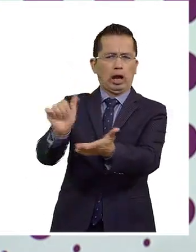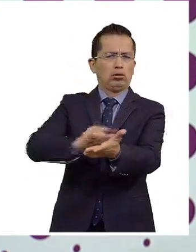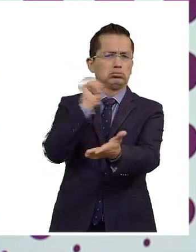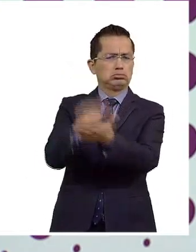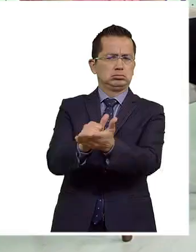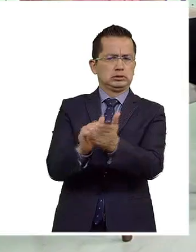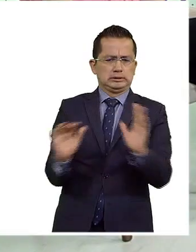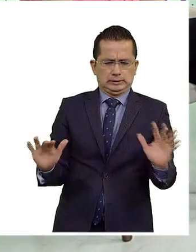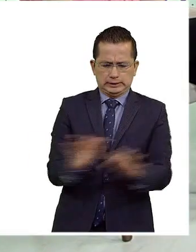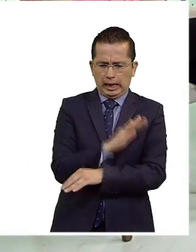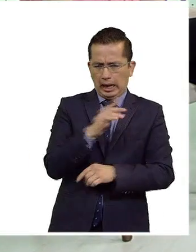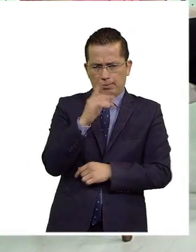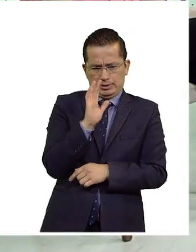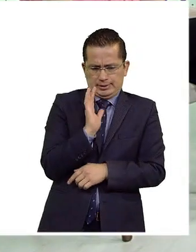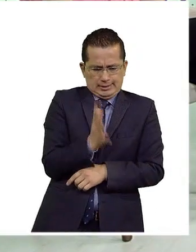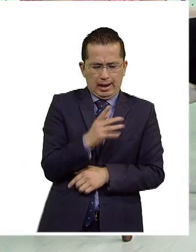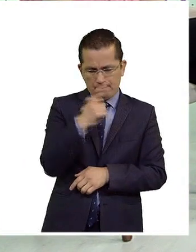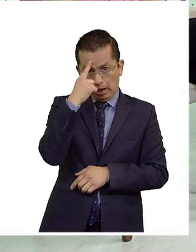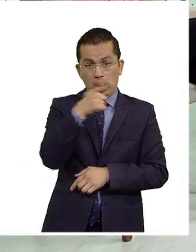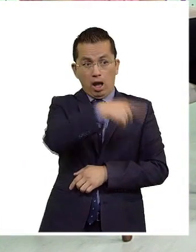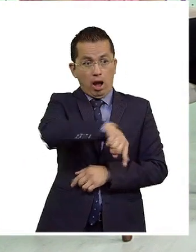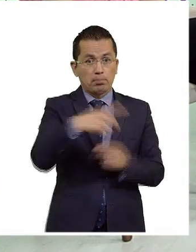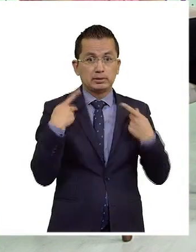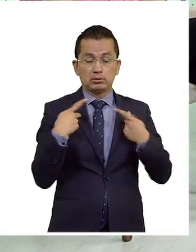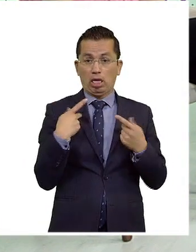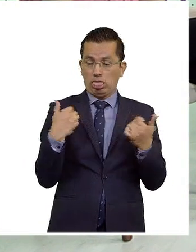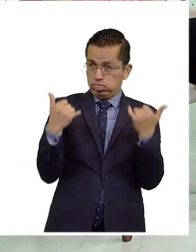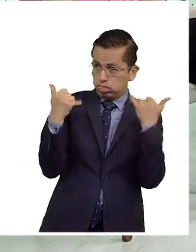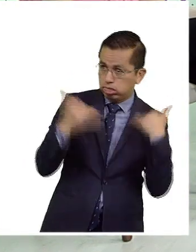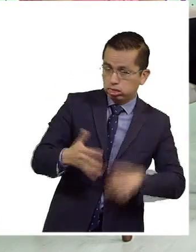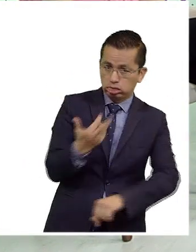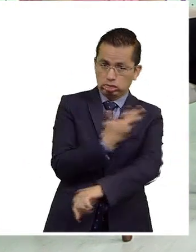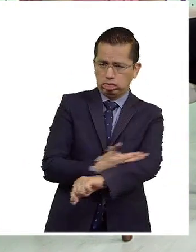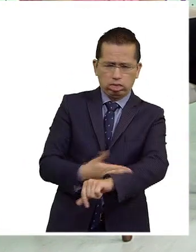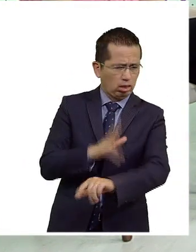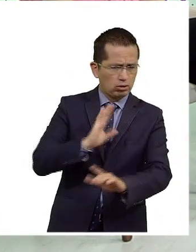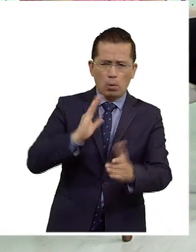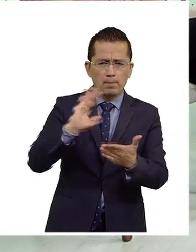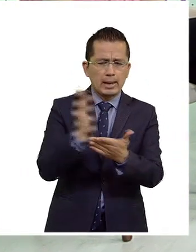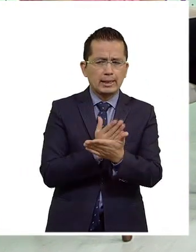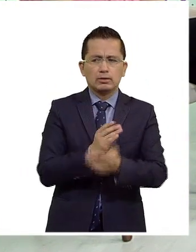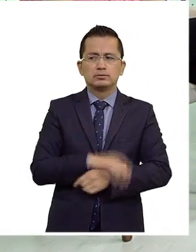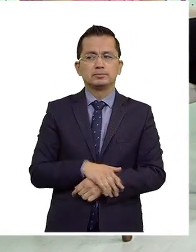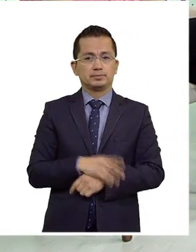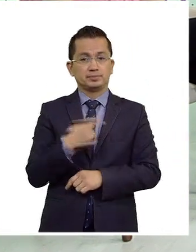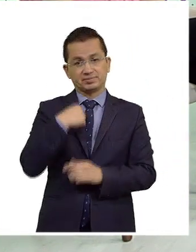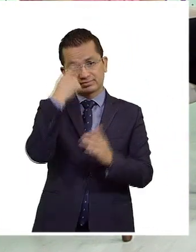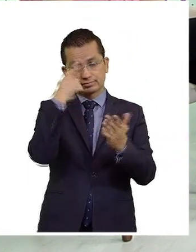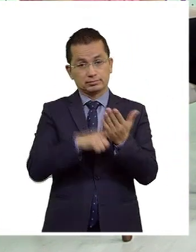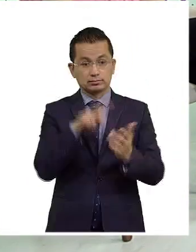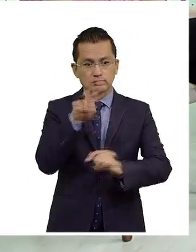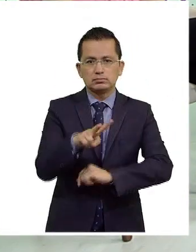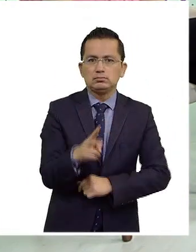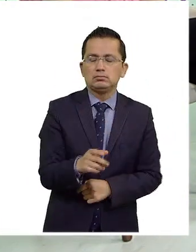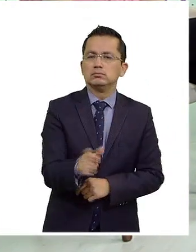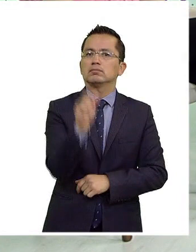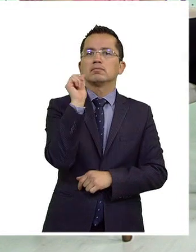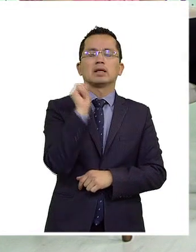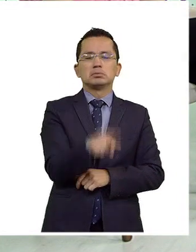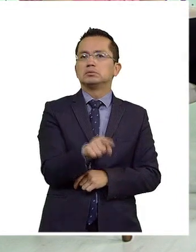establece una carga menos pesada, digamos, para las personas, justamente por esto que ya estábamos explicando. Entonces, a mí me parece que seguir